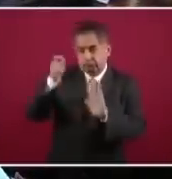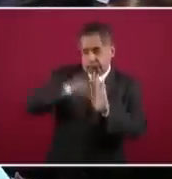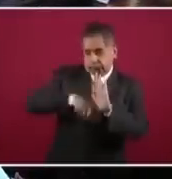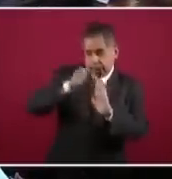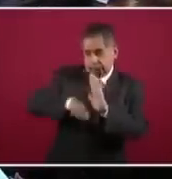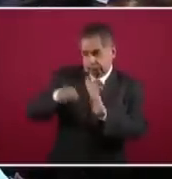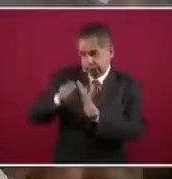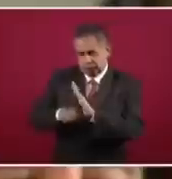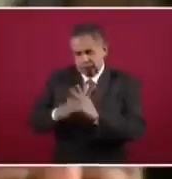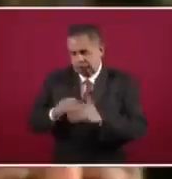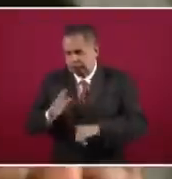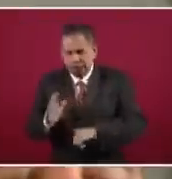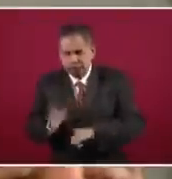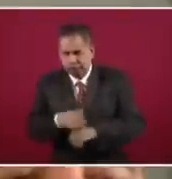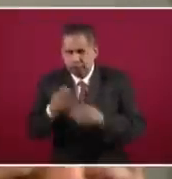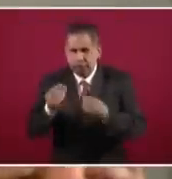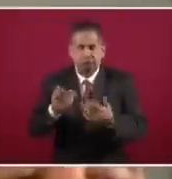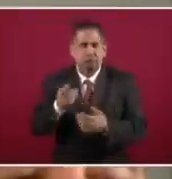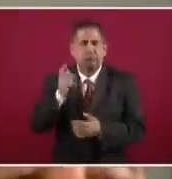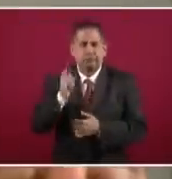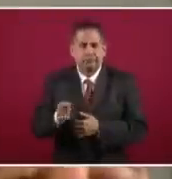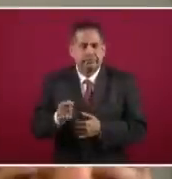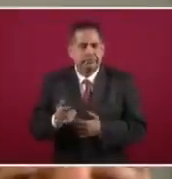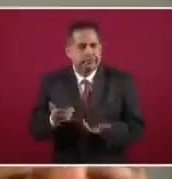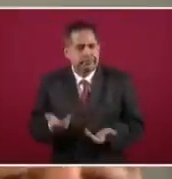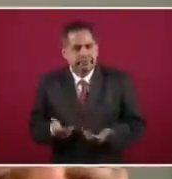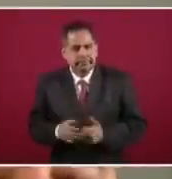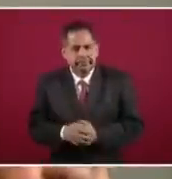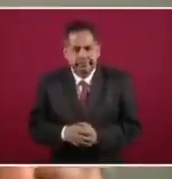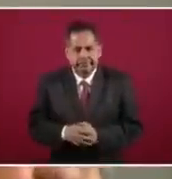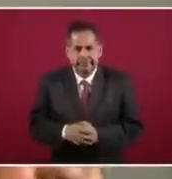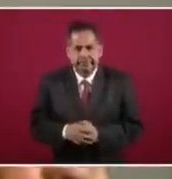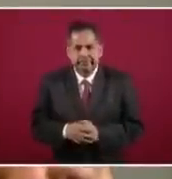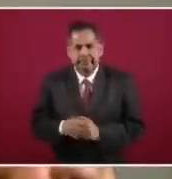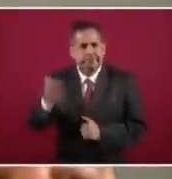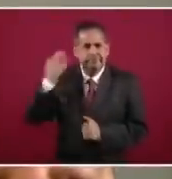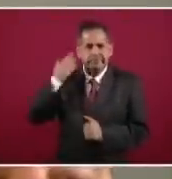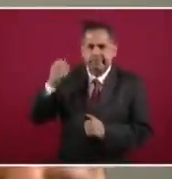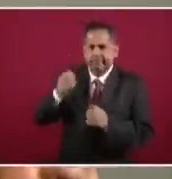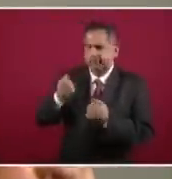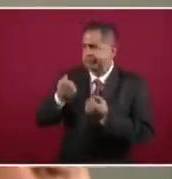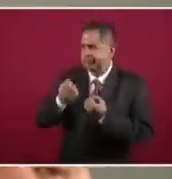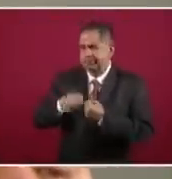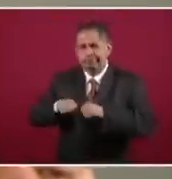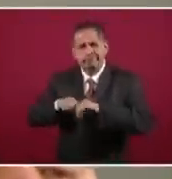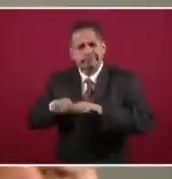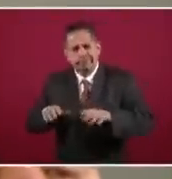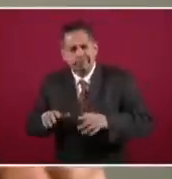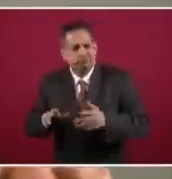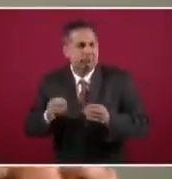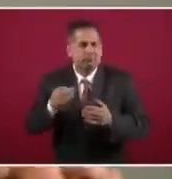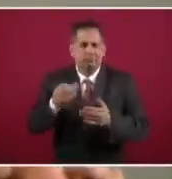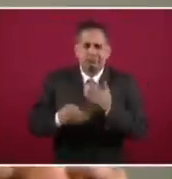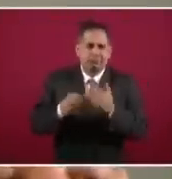qué significa? ¿Que se está bancarizando la sociedad o es una